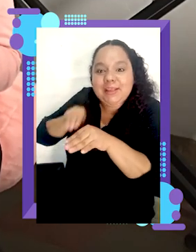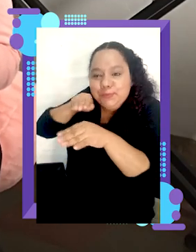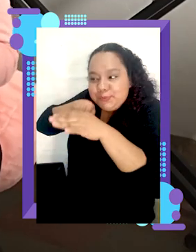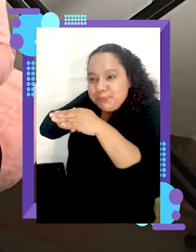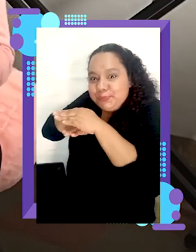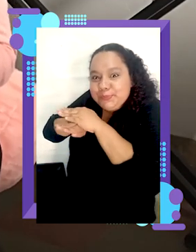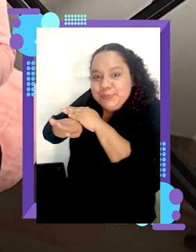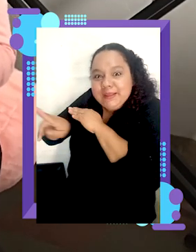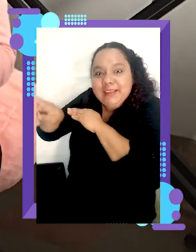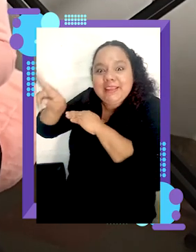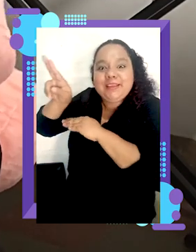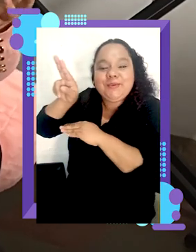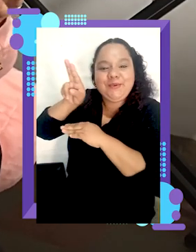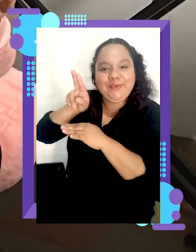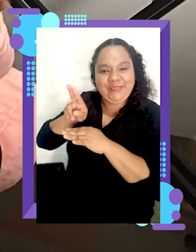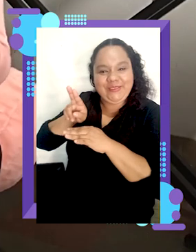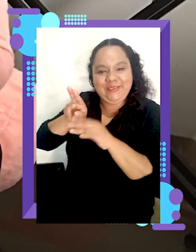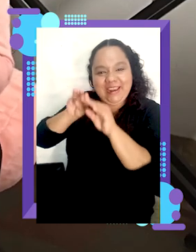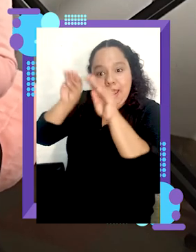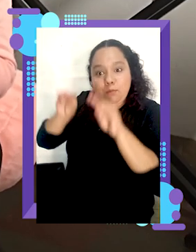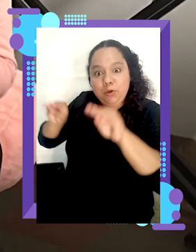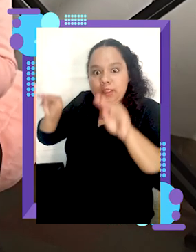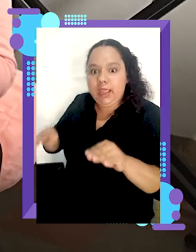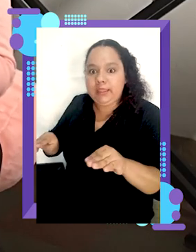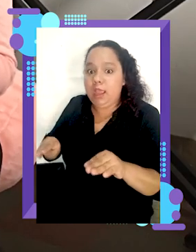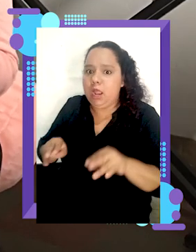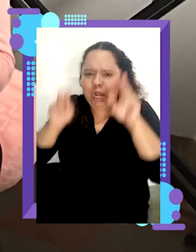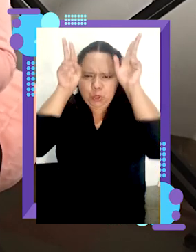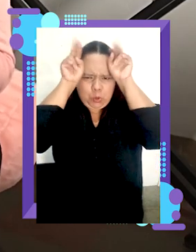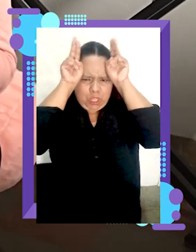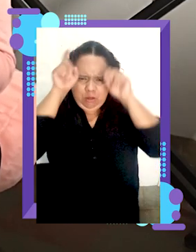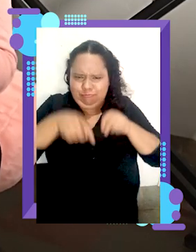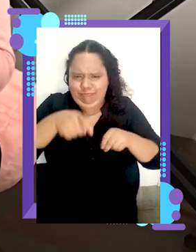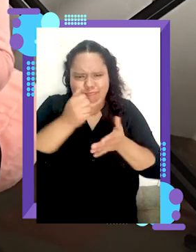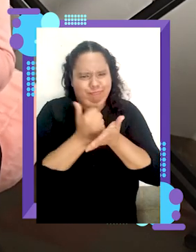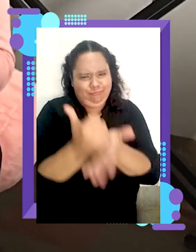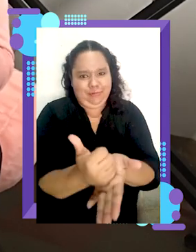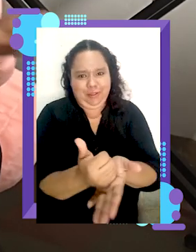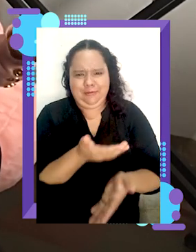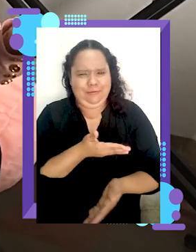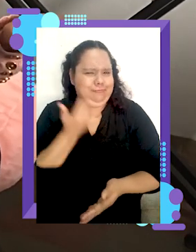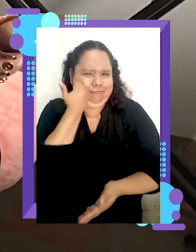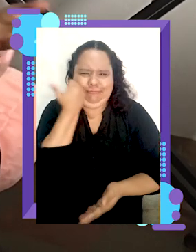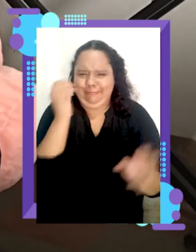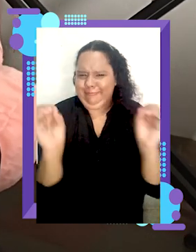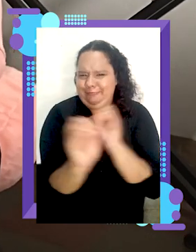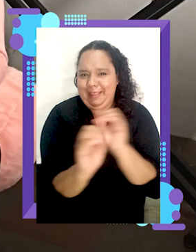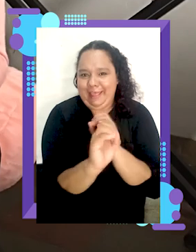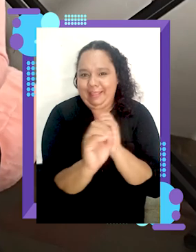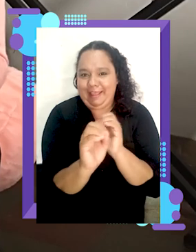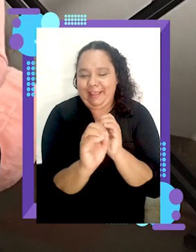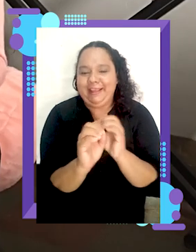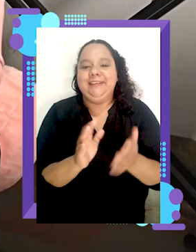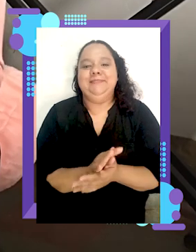realmente era vengarse del tigre, no que lo ayudaran porque Tío Conejo no estaba enfermo. Este fue el cuento del